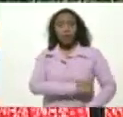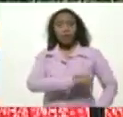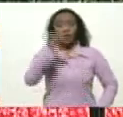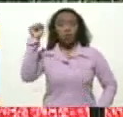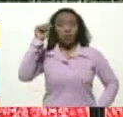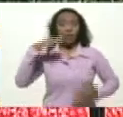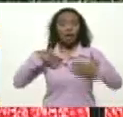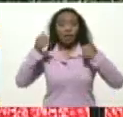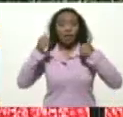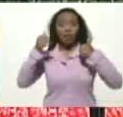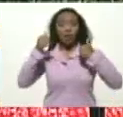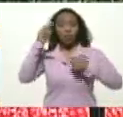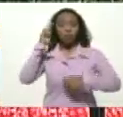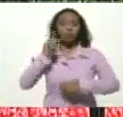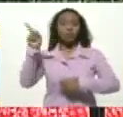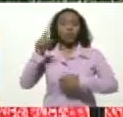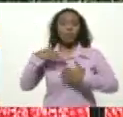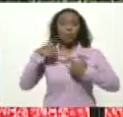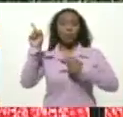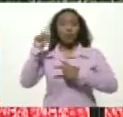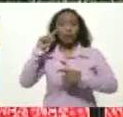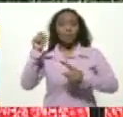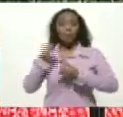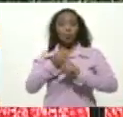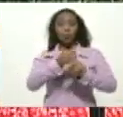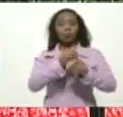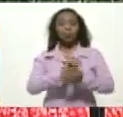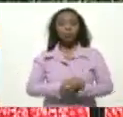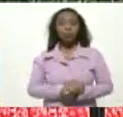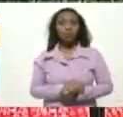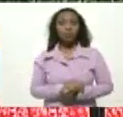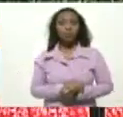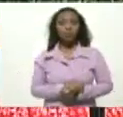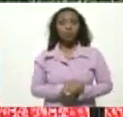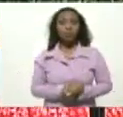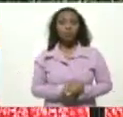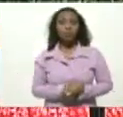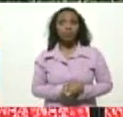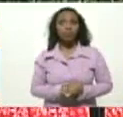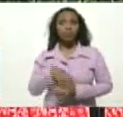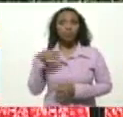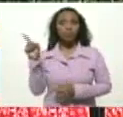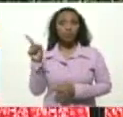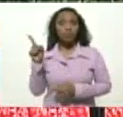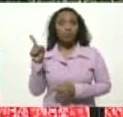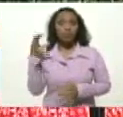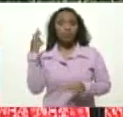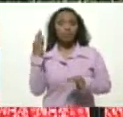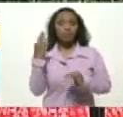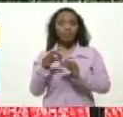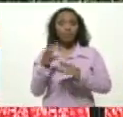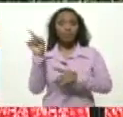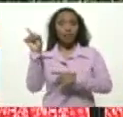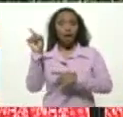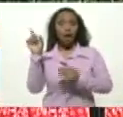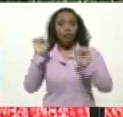vida al libertador Simón Bolívar en el atentado de septembrino en